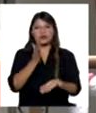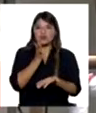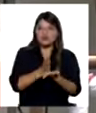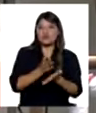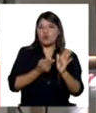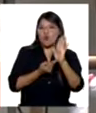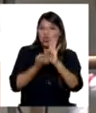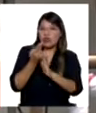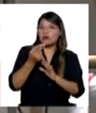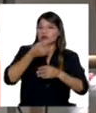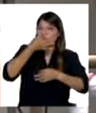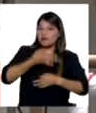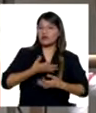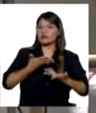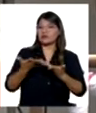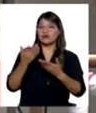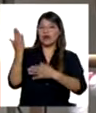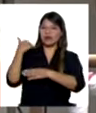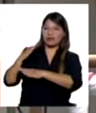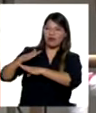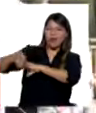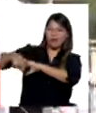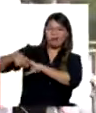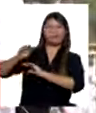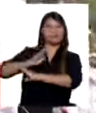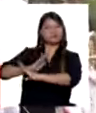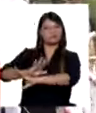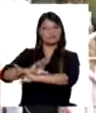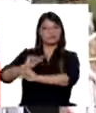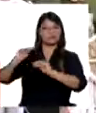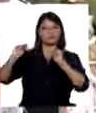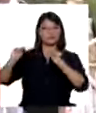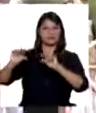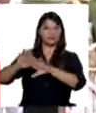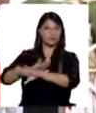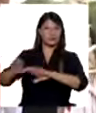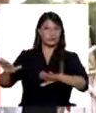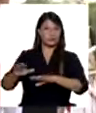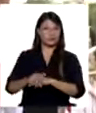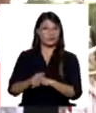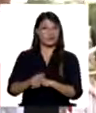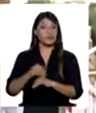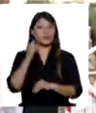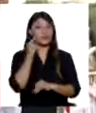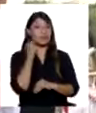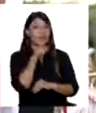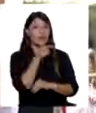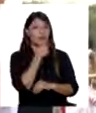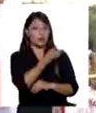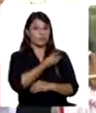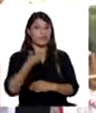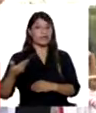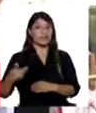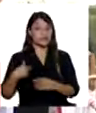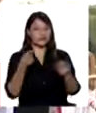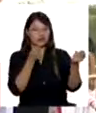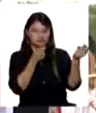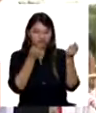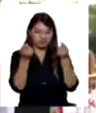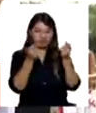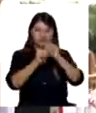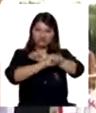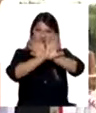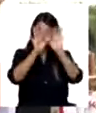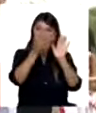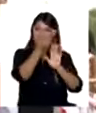esa lucha frontal contra la corrupción. En esa línea, la presidenta reiteró que en su gestión se trabaja de manera